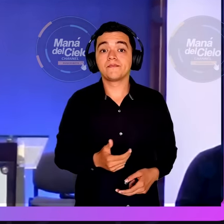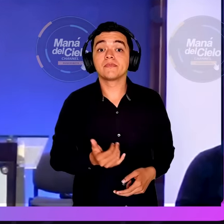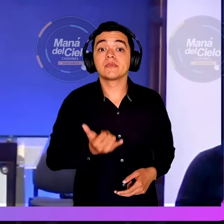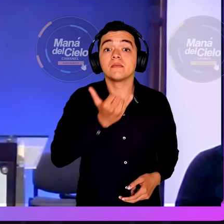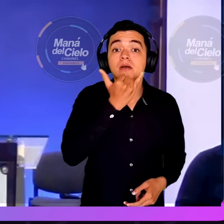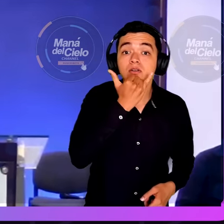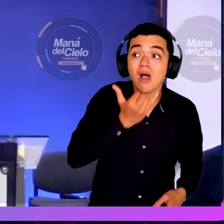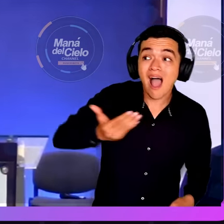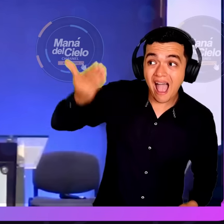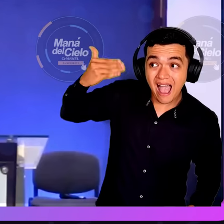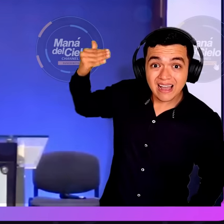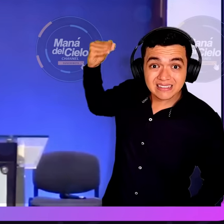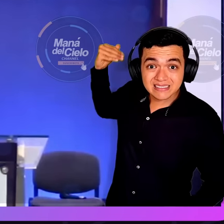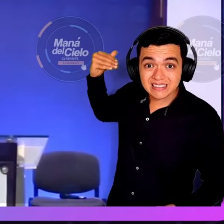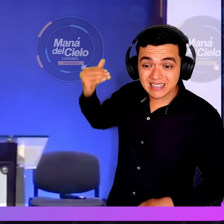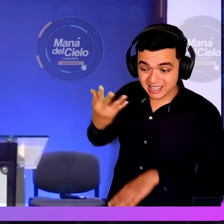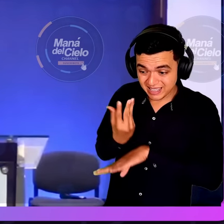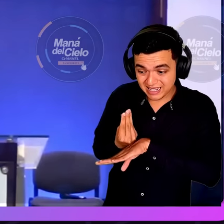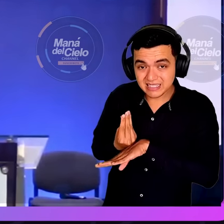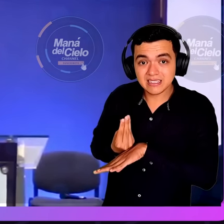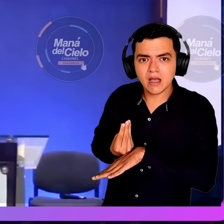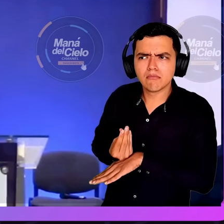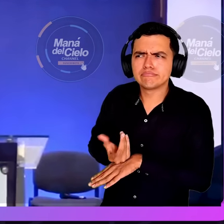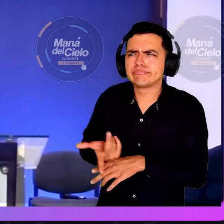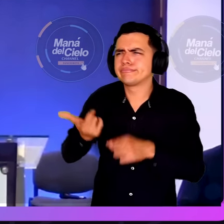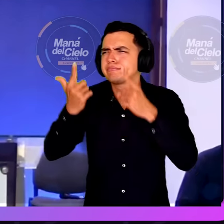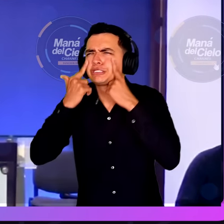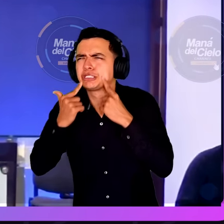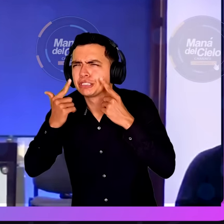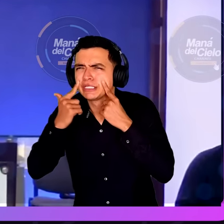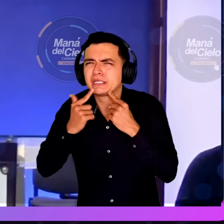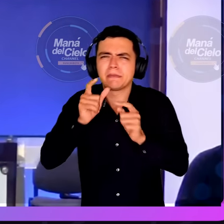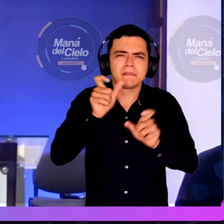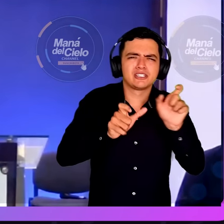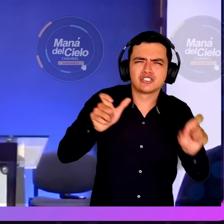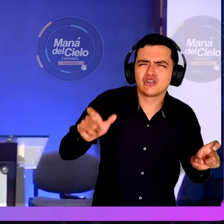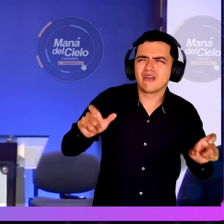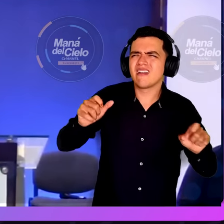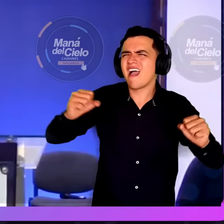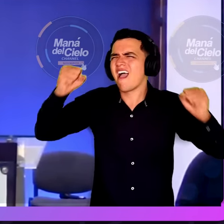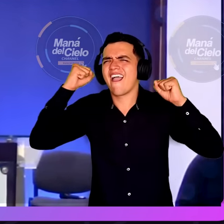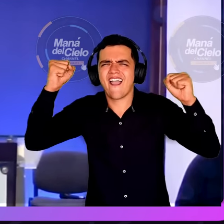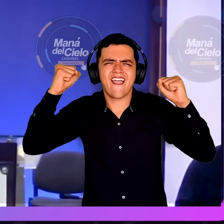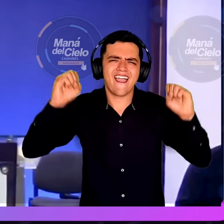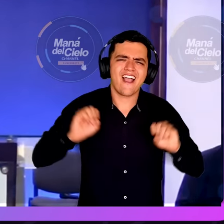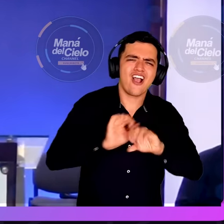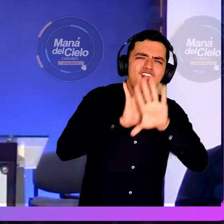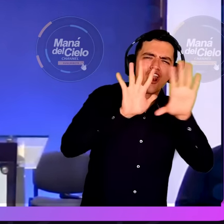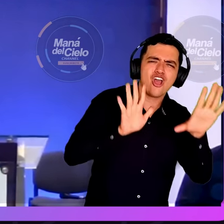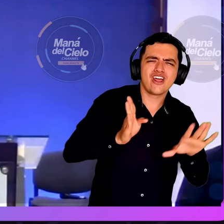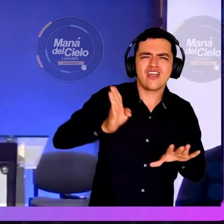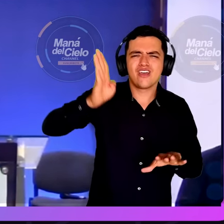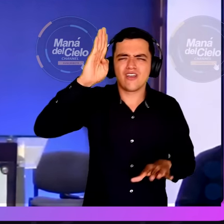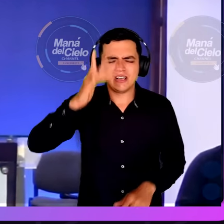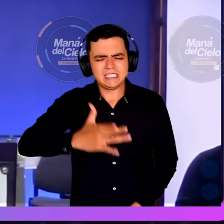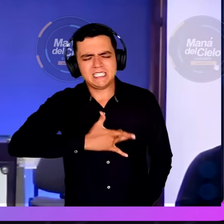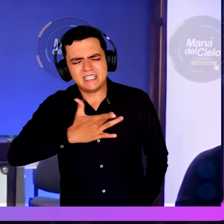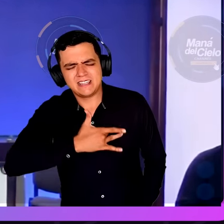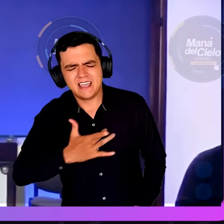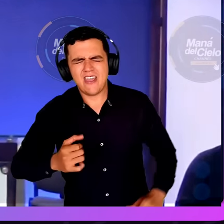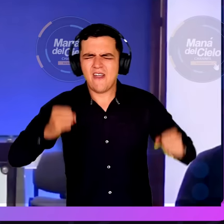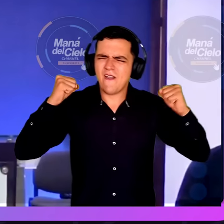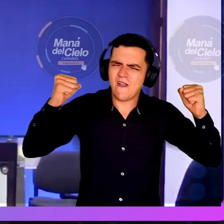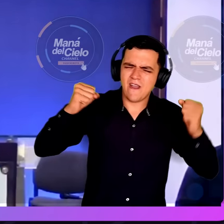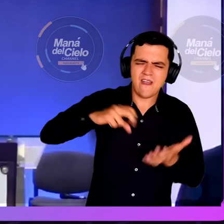vemos ciertas cosas espirituales nos alarman. Hace muchos años la gente, hermano, hace 50, 60 años en la